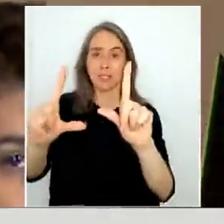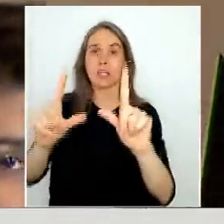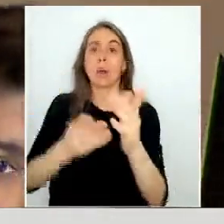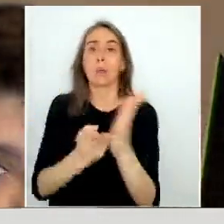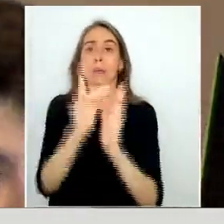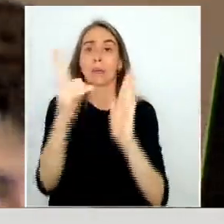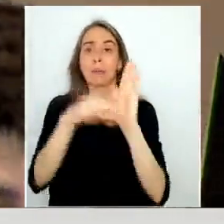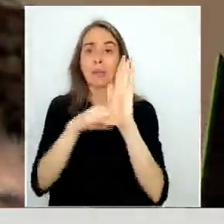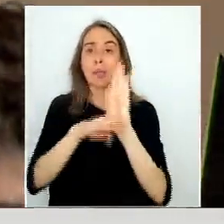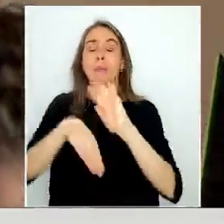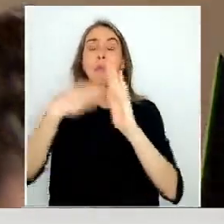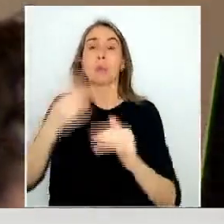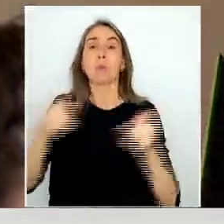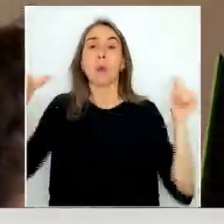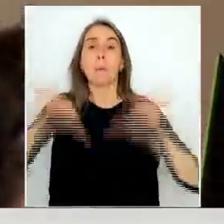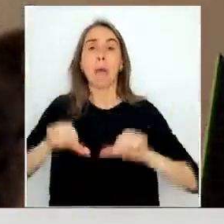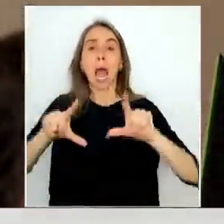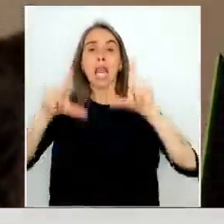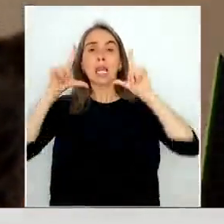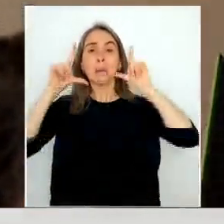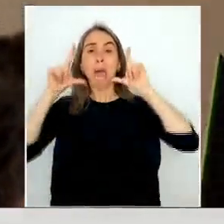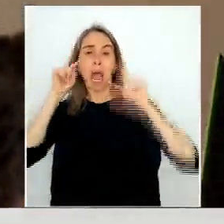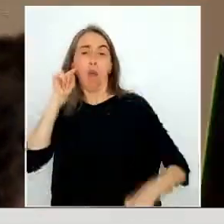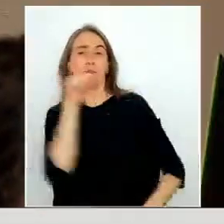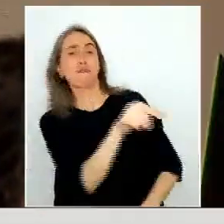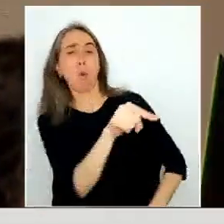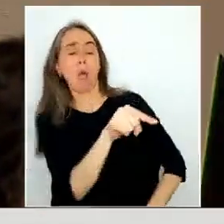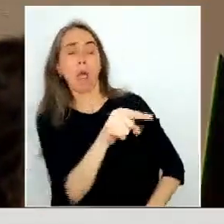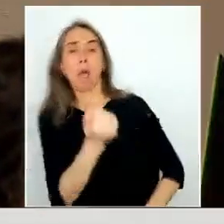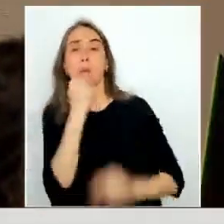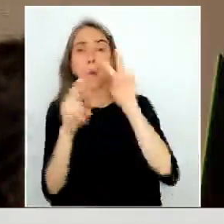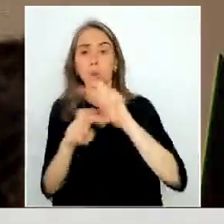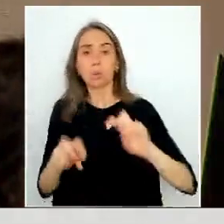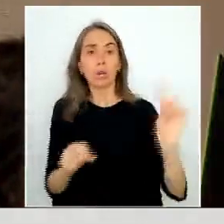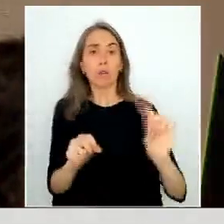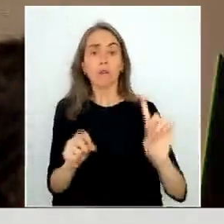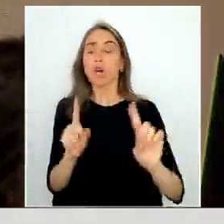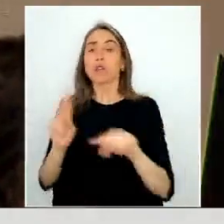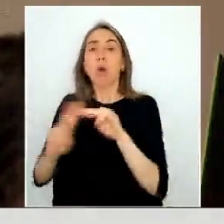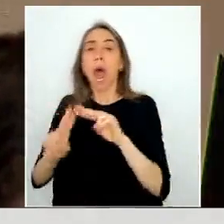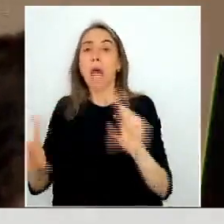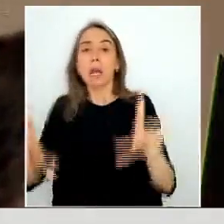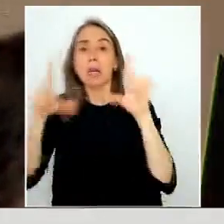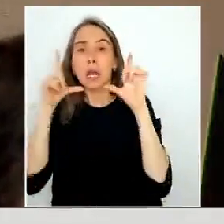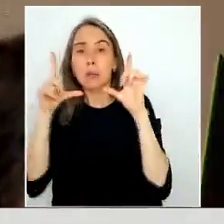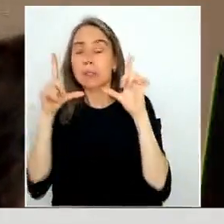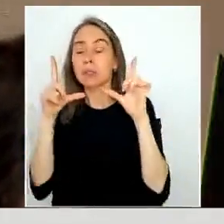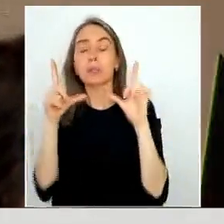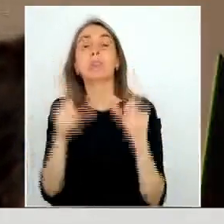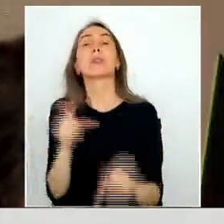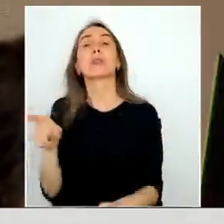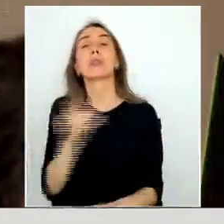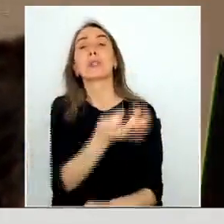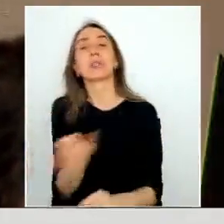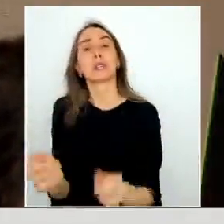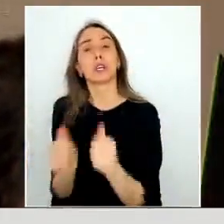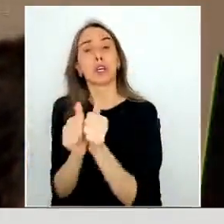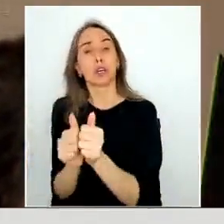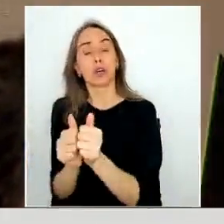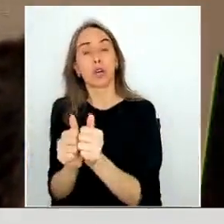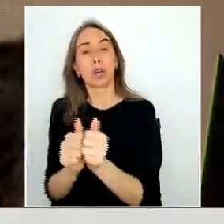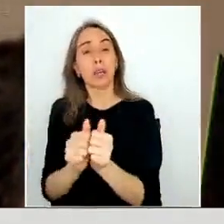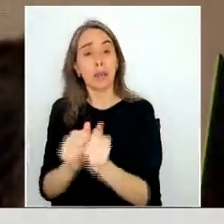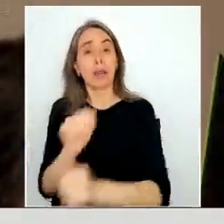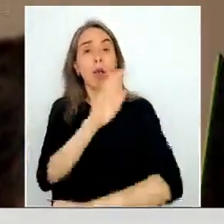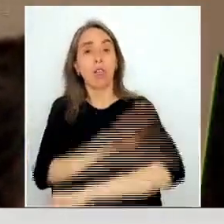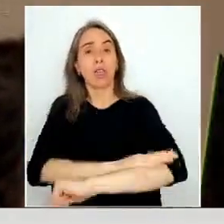de imagen respecto a estos temas Por otra parte presidenta hago un llamado también a los colegas de derecha izquierda atendiendo a